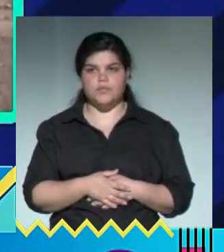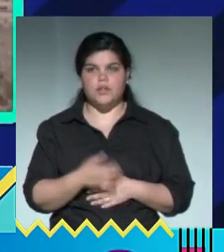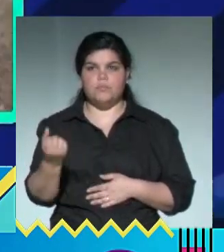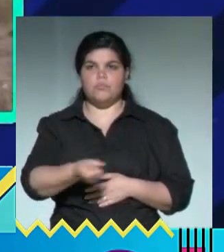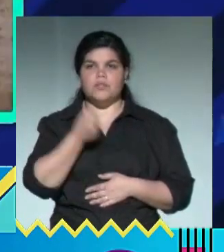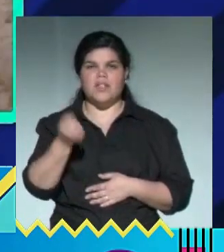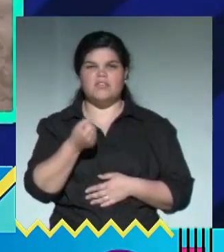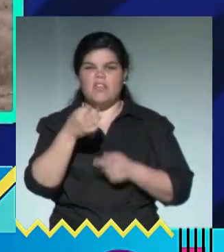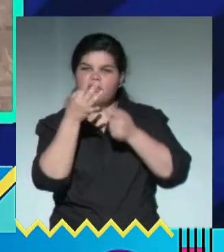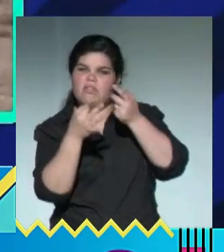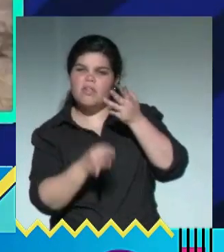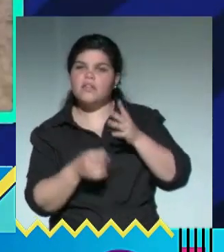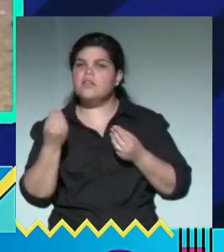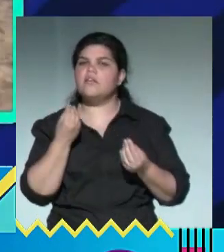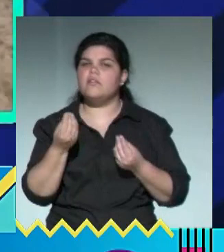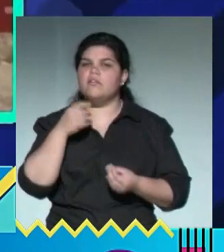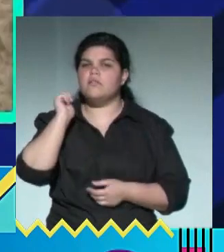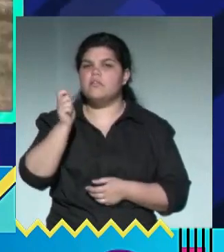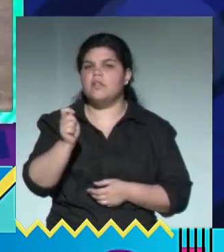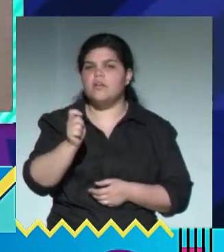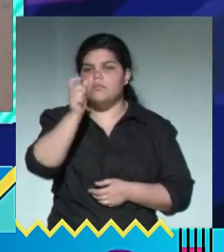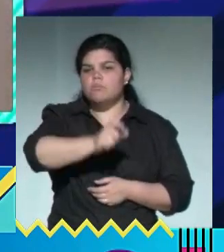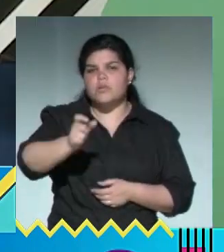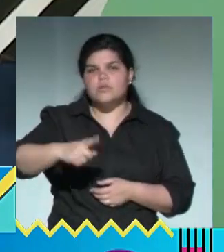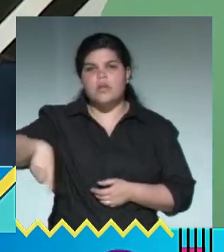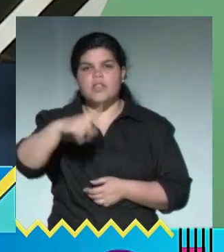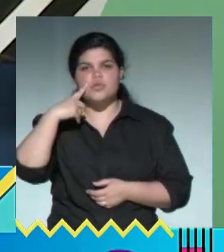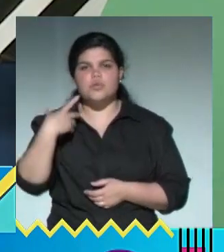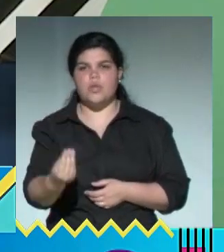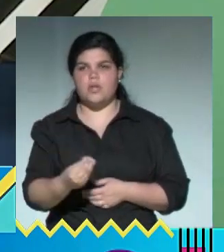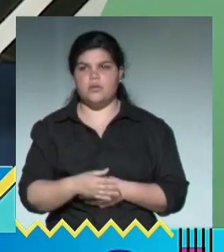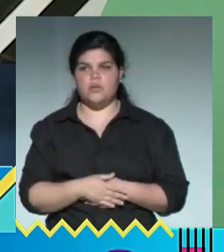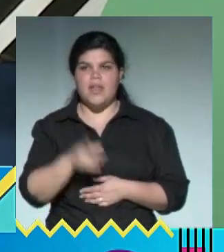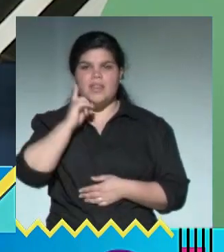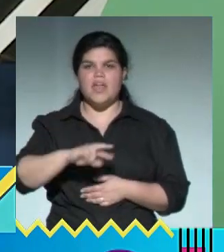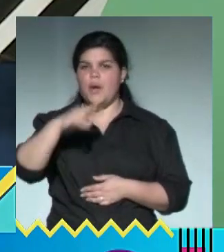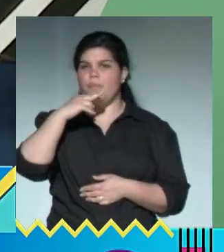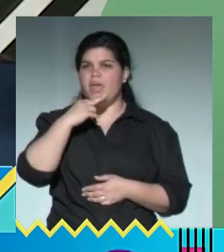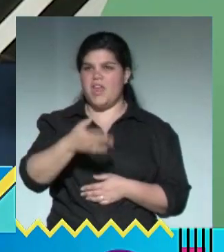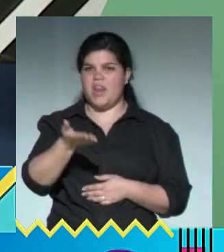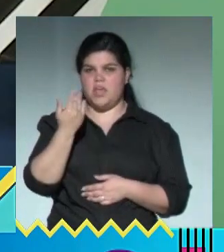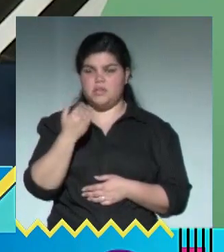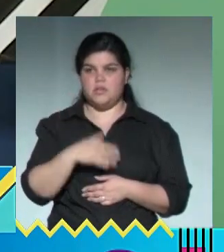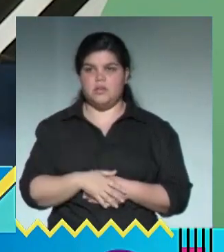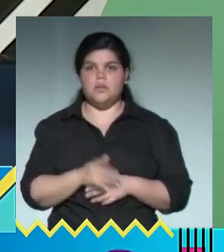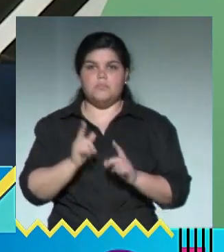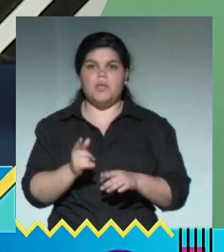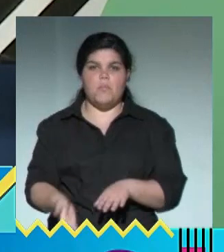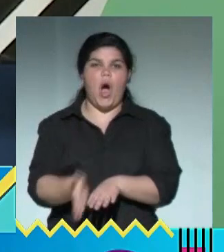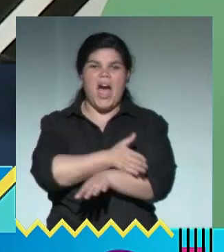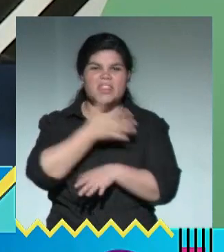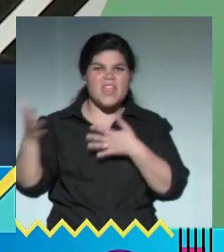están vinculados a los ciudadanos. La irresponsabilidad que se cometió el día viernes, encendiendo un fuego en horas previas a un